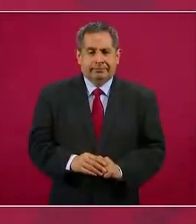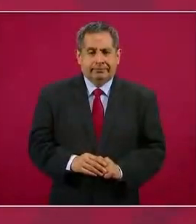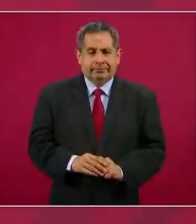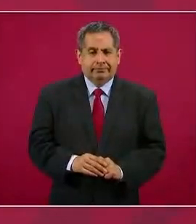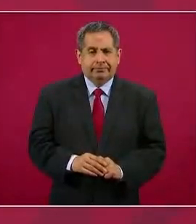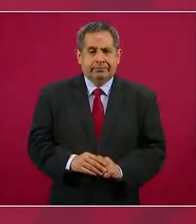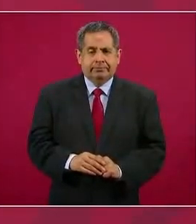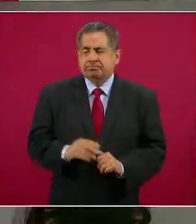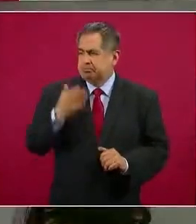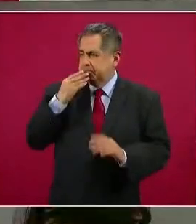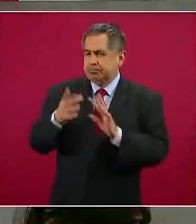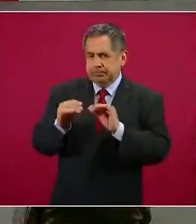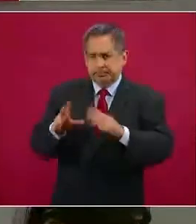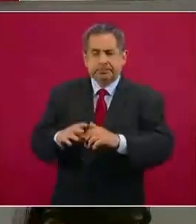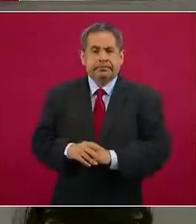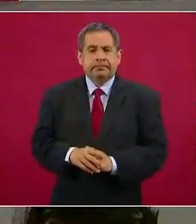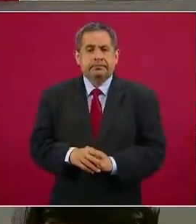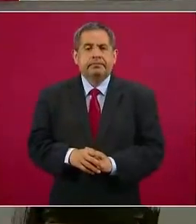Muy bien,